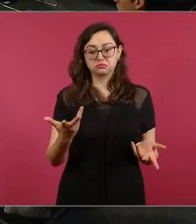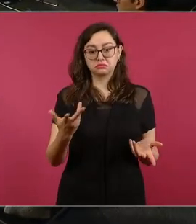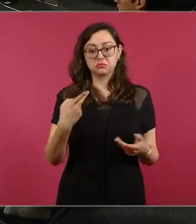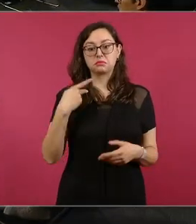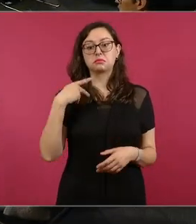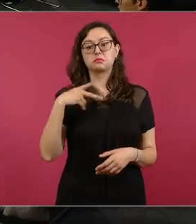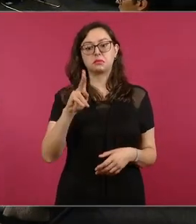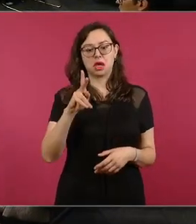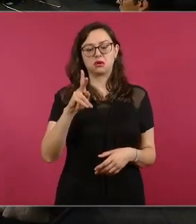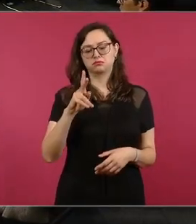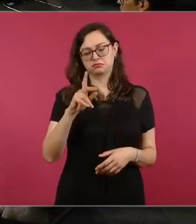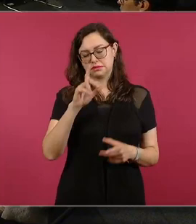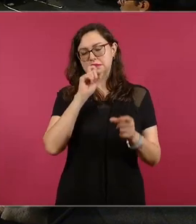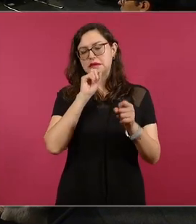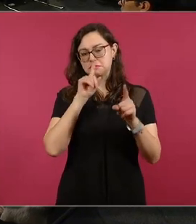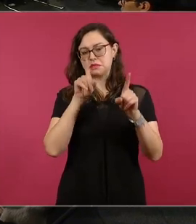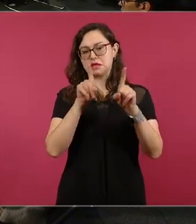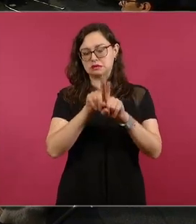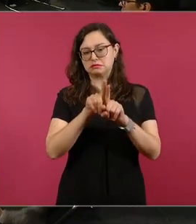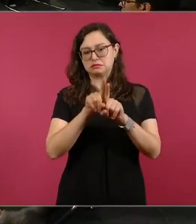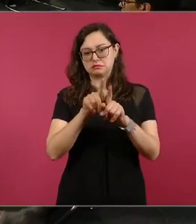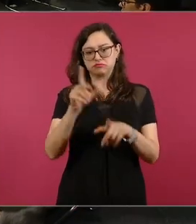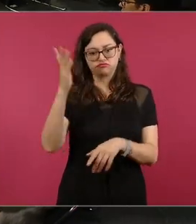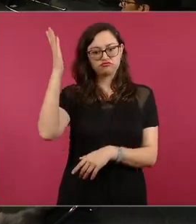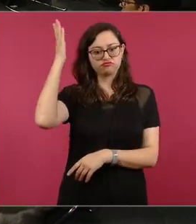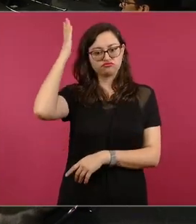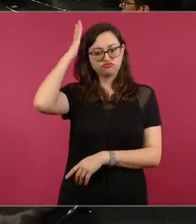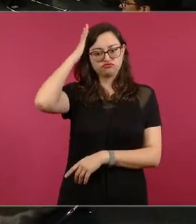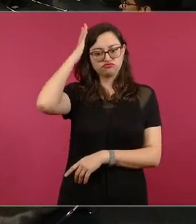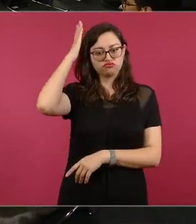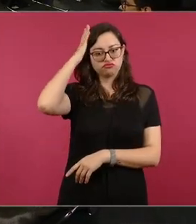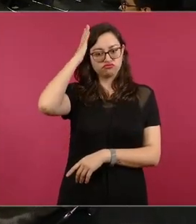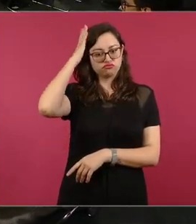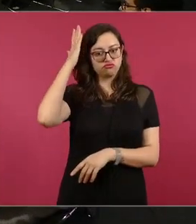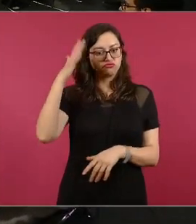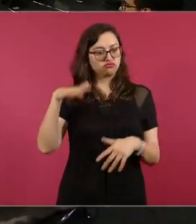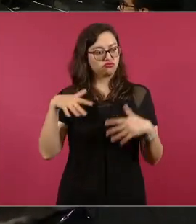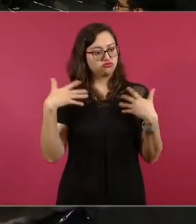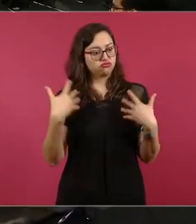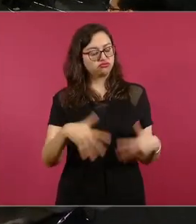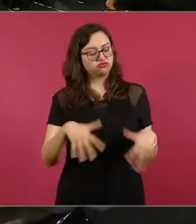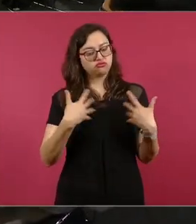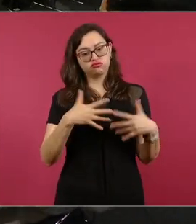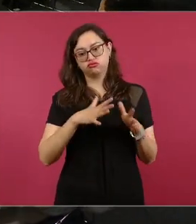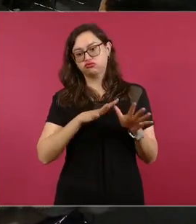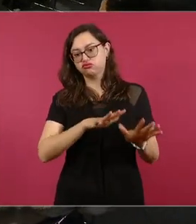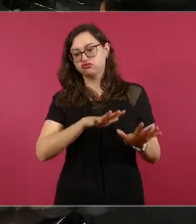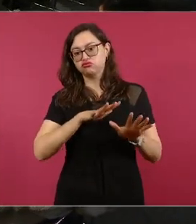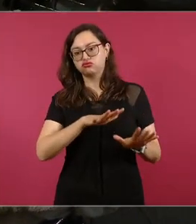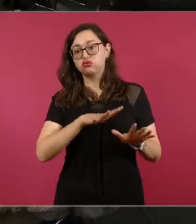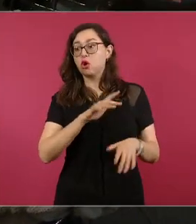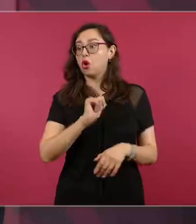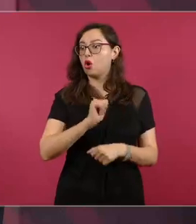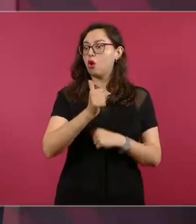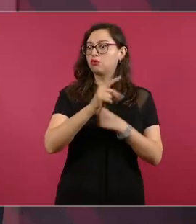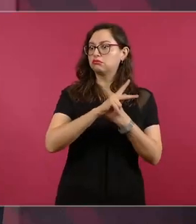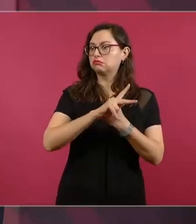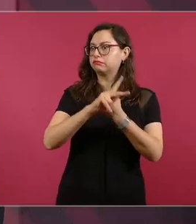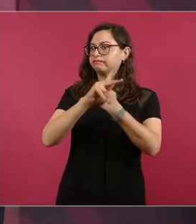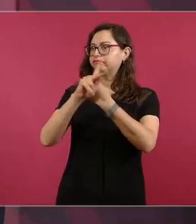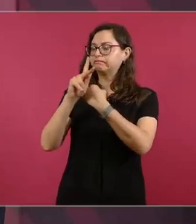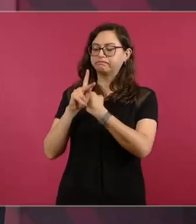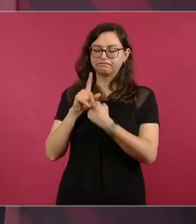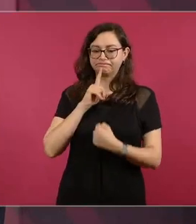excepcionales que también no los tienen en otros países.